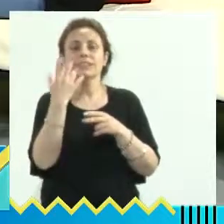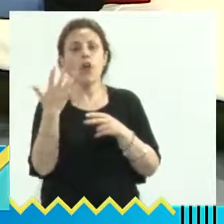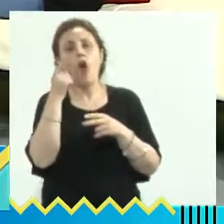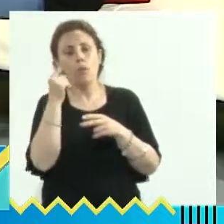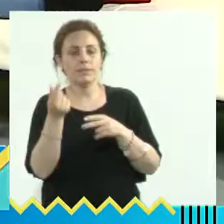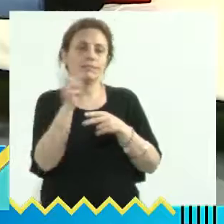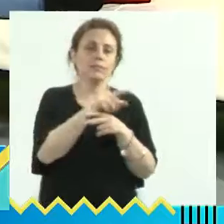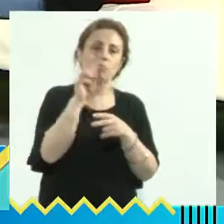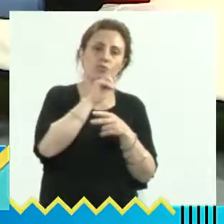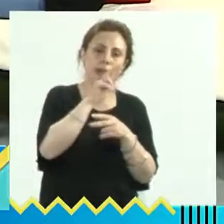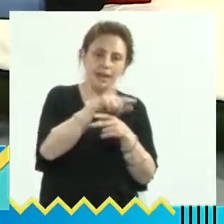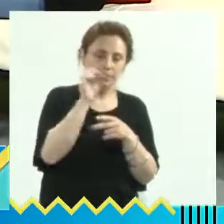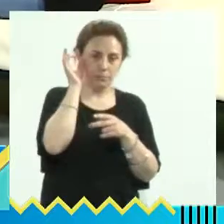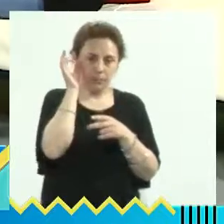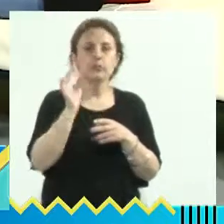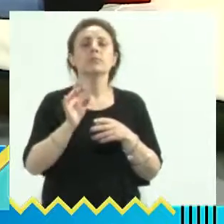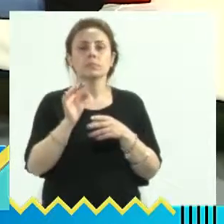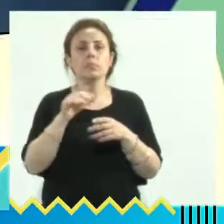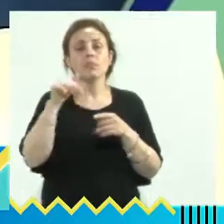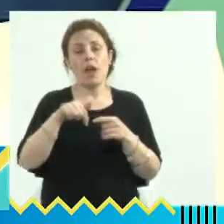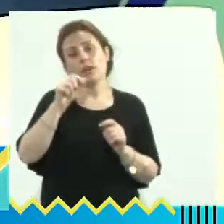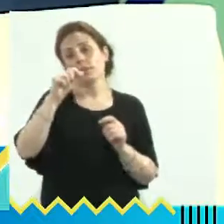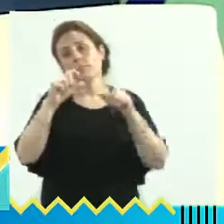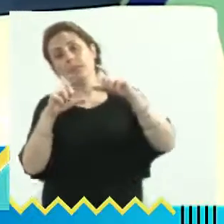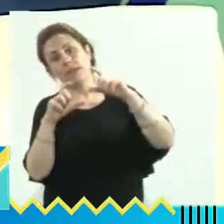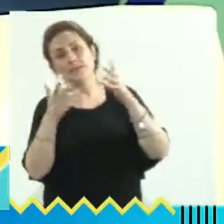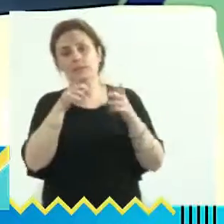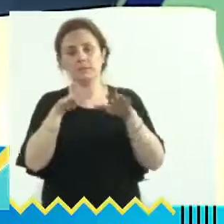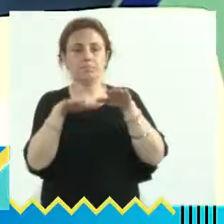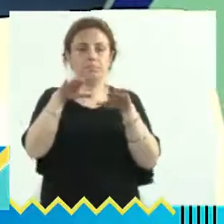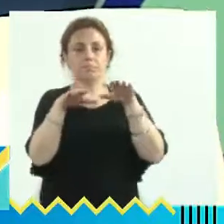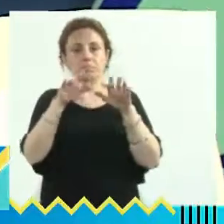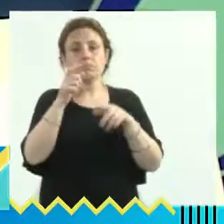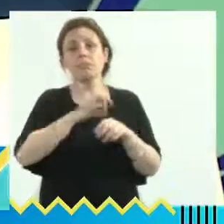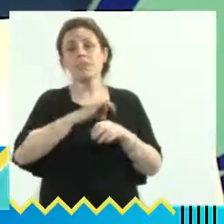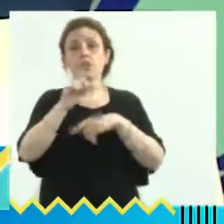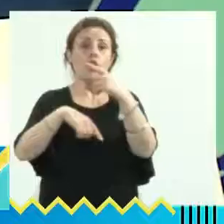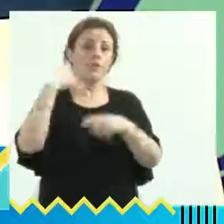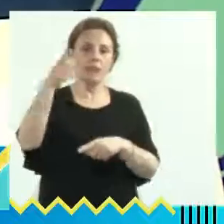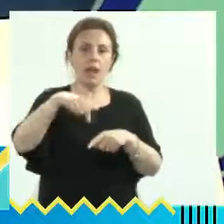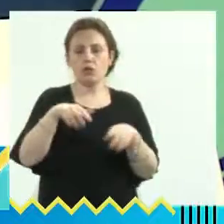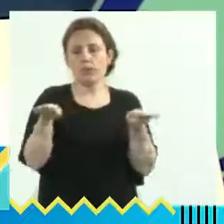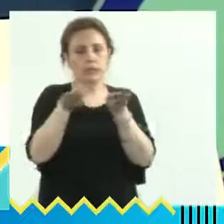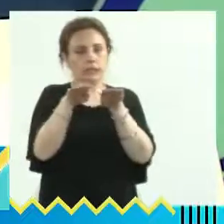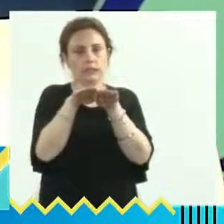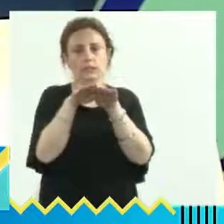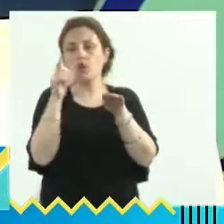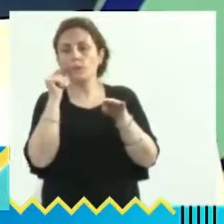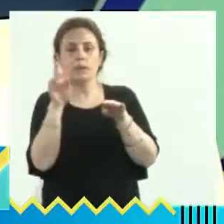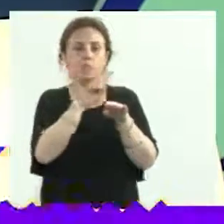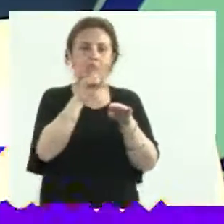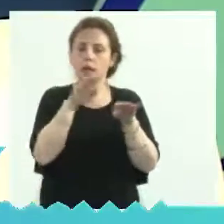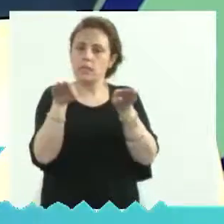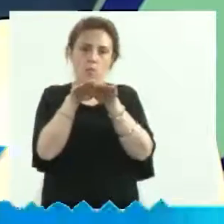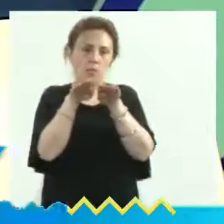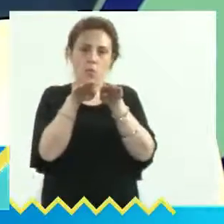se da un análisis interesante, ¿no? Claro, el año que viene va a ser... se va a reducir. Claro, necesariamente se tiene que reducir, es lo